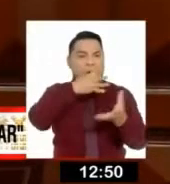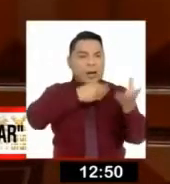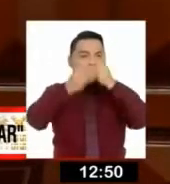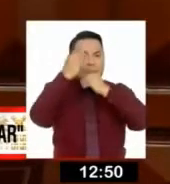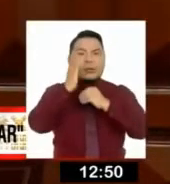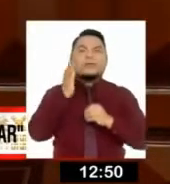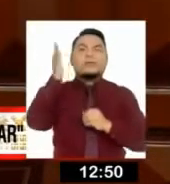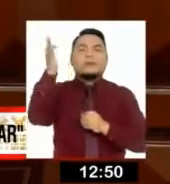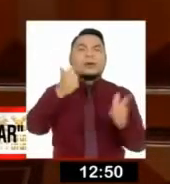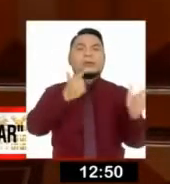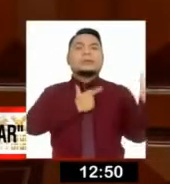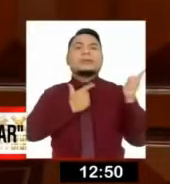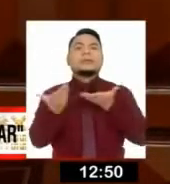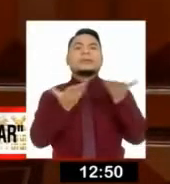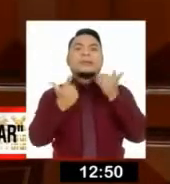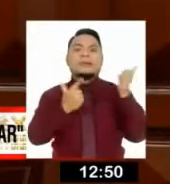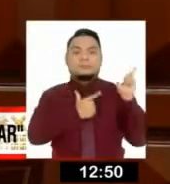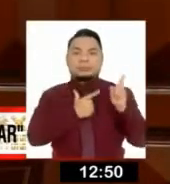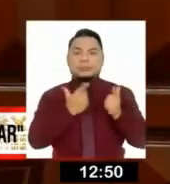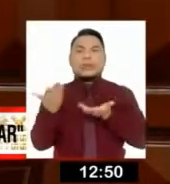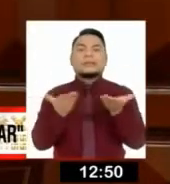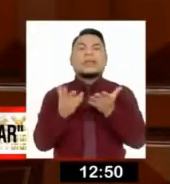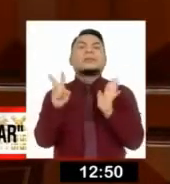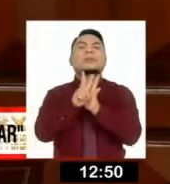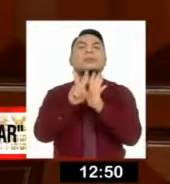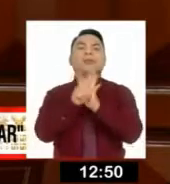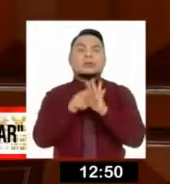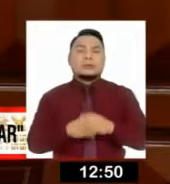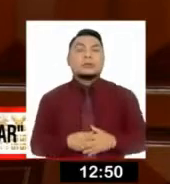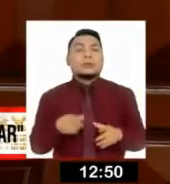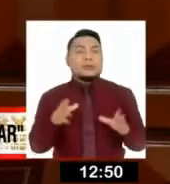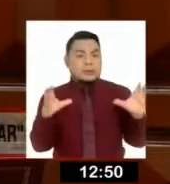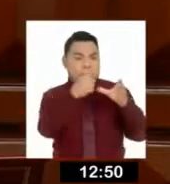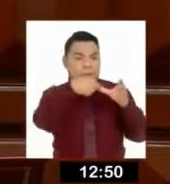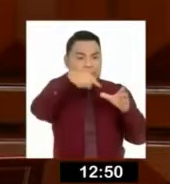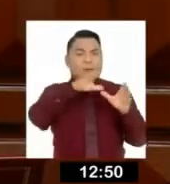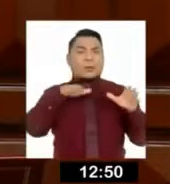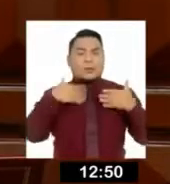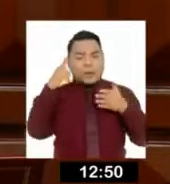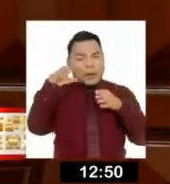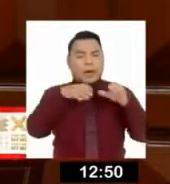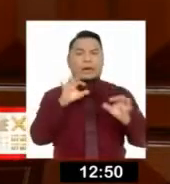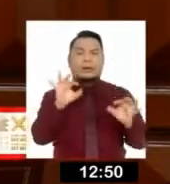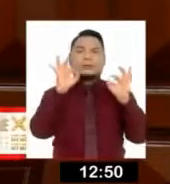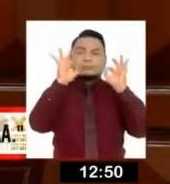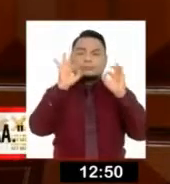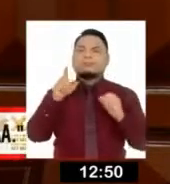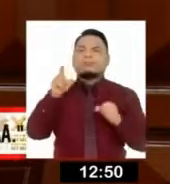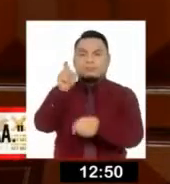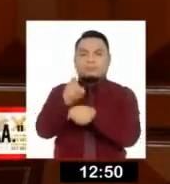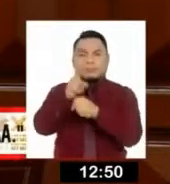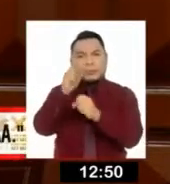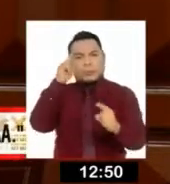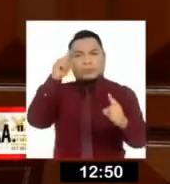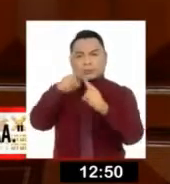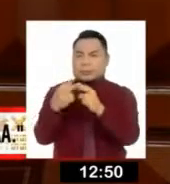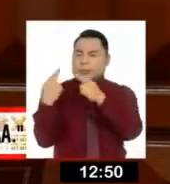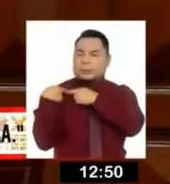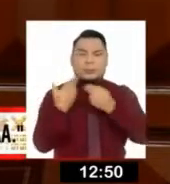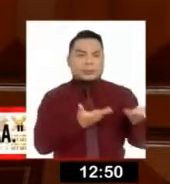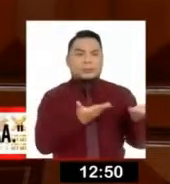el futuro. Fortaleceremos el equipo de las Fuerzas Armadas para que puedan cumplir con eficiencia su misión